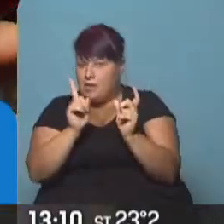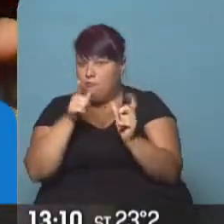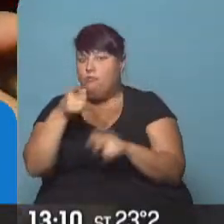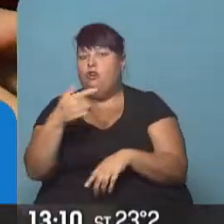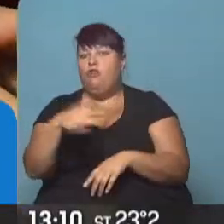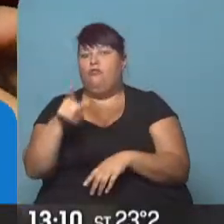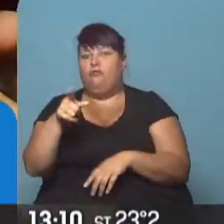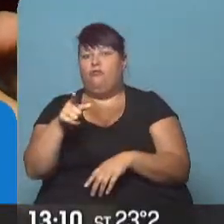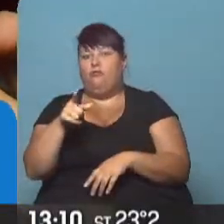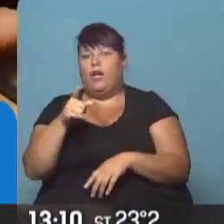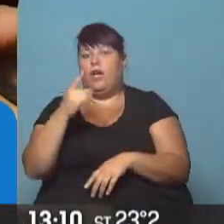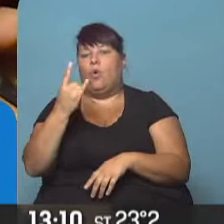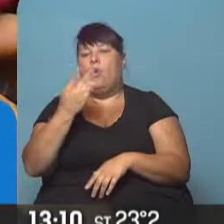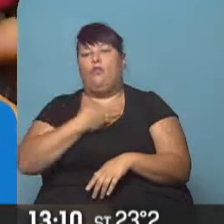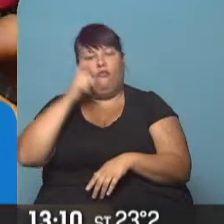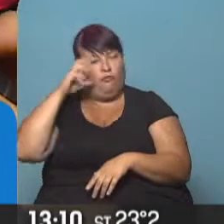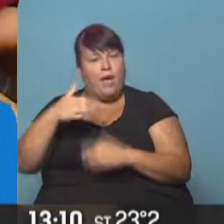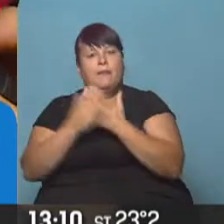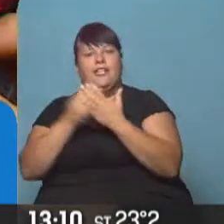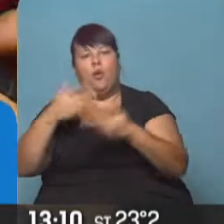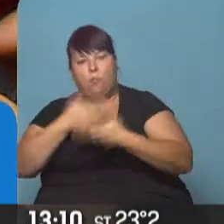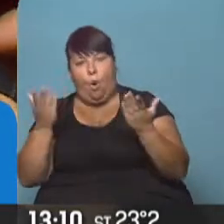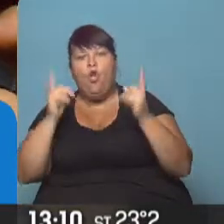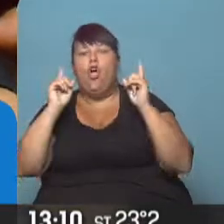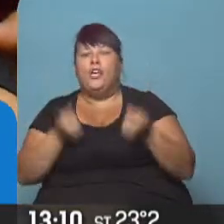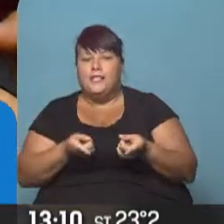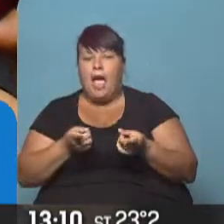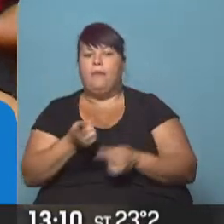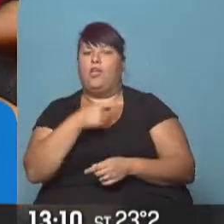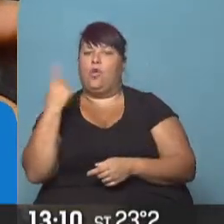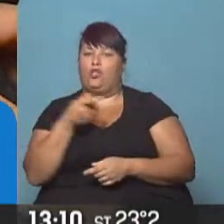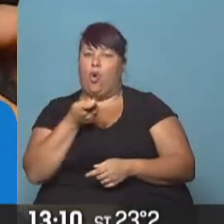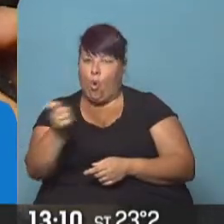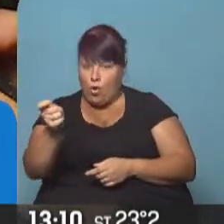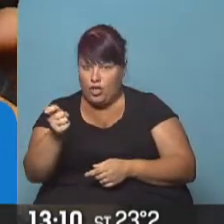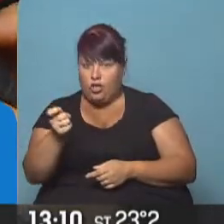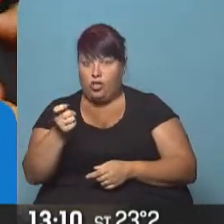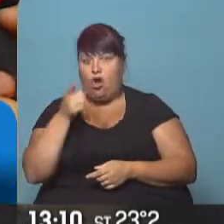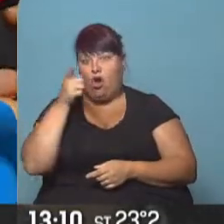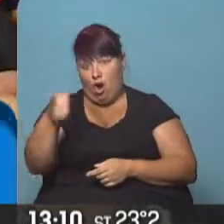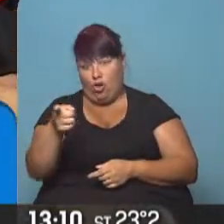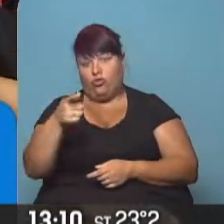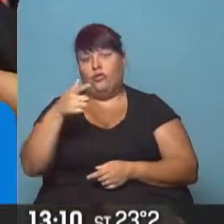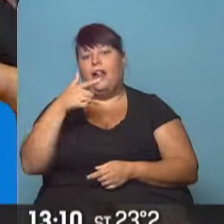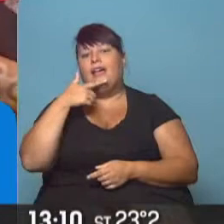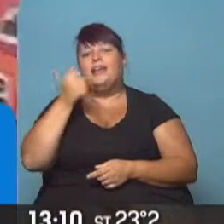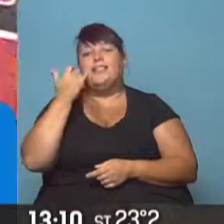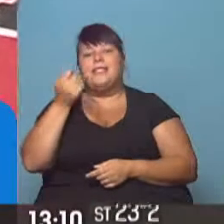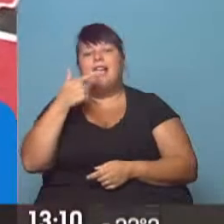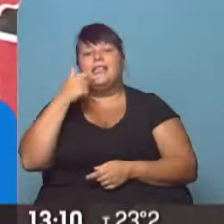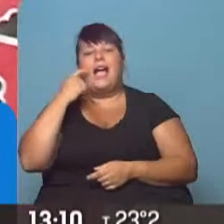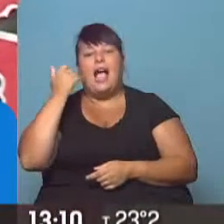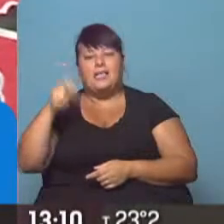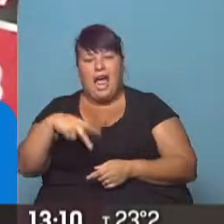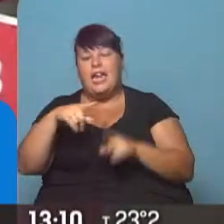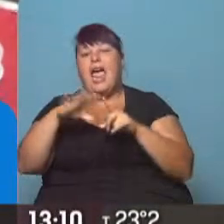parte de la UFEM, por parte del Ministerio Público y también, bueno, nuestra demanda como querella de Saya Zacayán, que es hermano